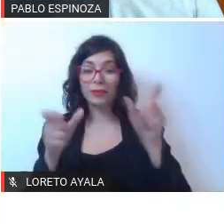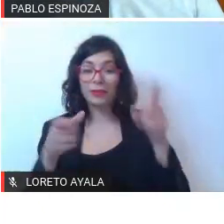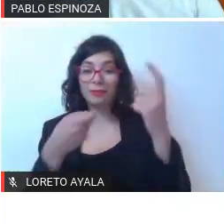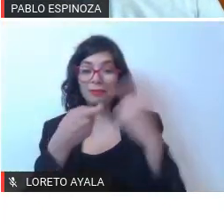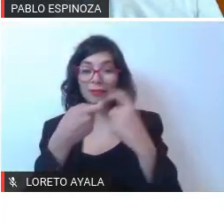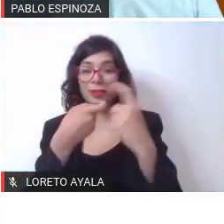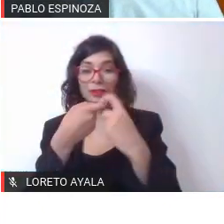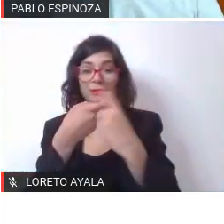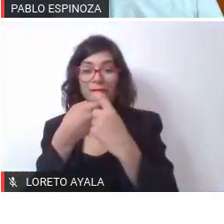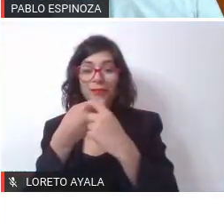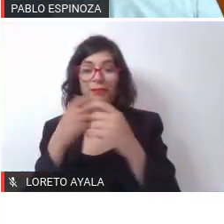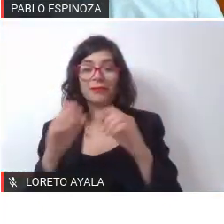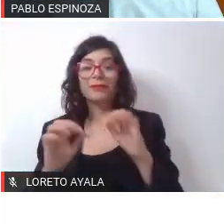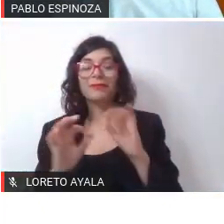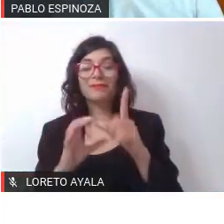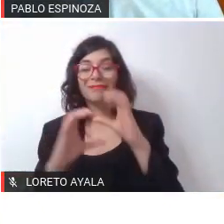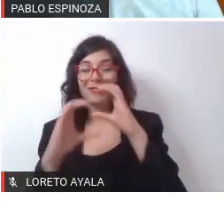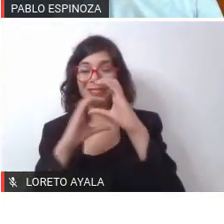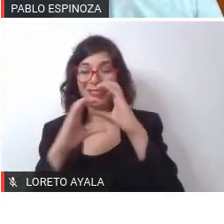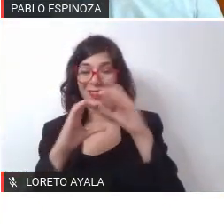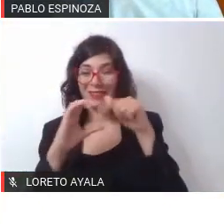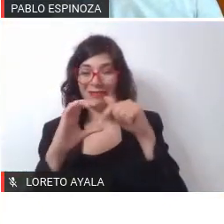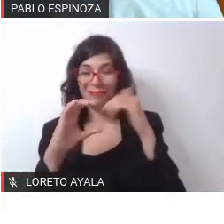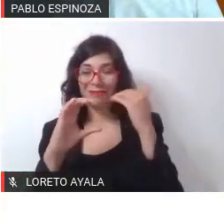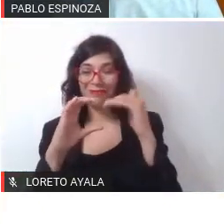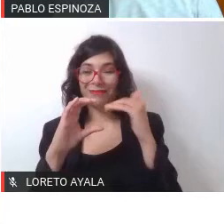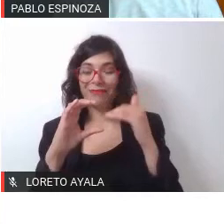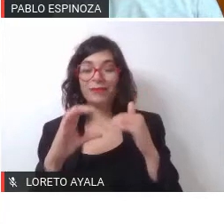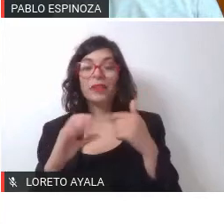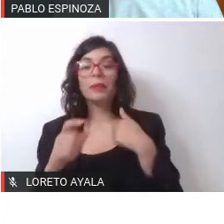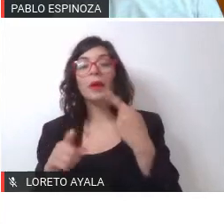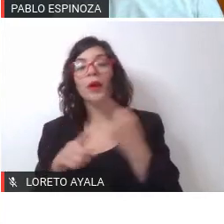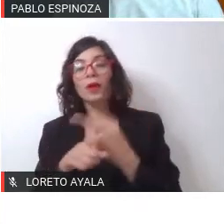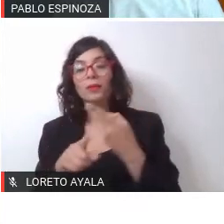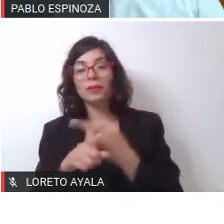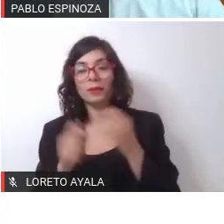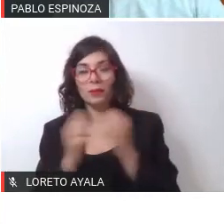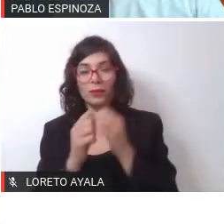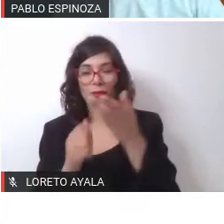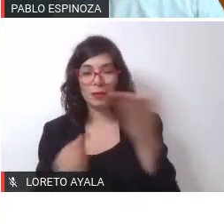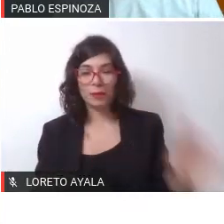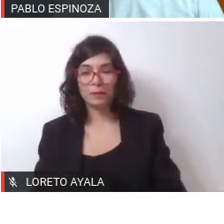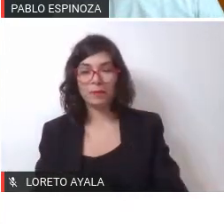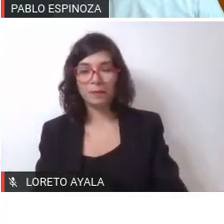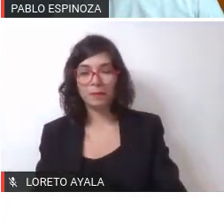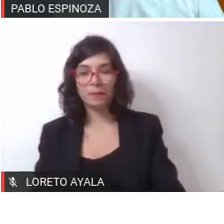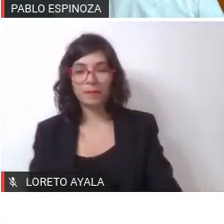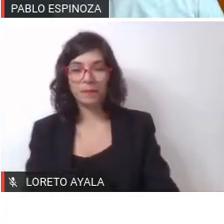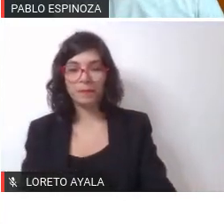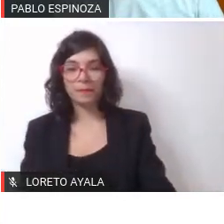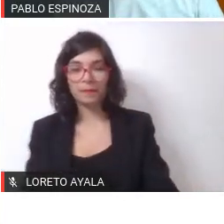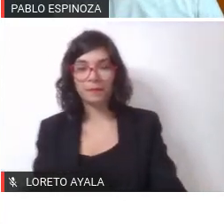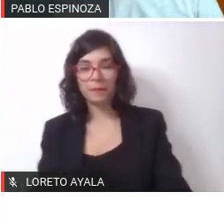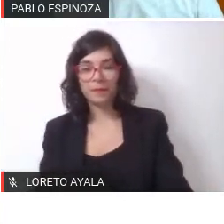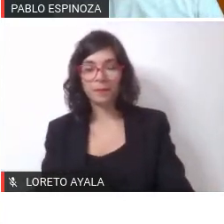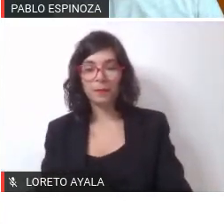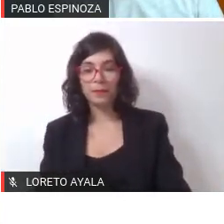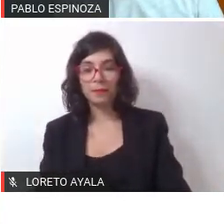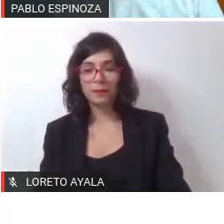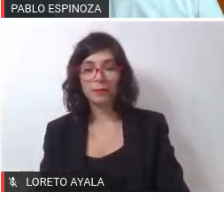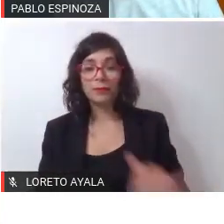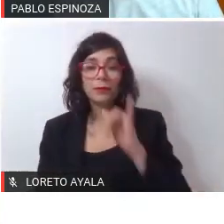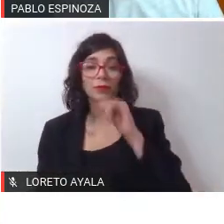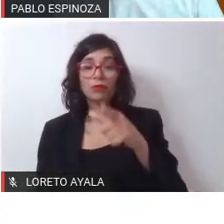posteriormente presentárselas a Jorge y poder conversarlas juntos con él. No sé si quieres algo de contarnos algo más